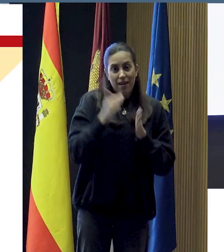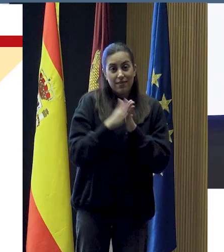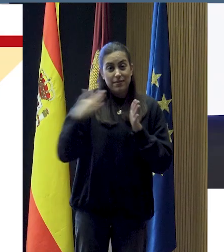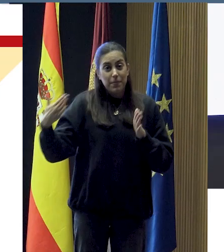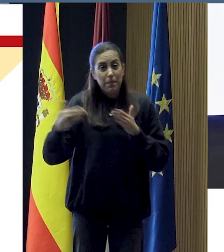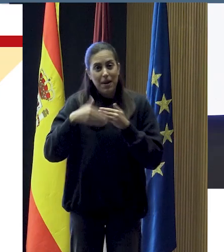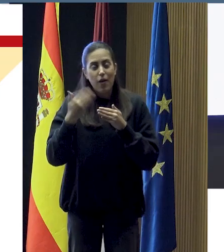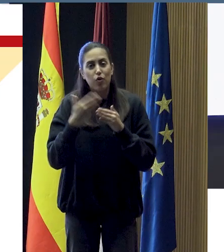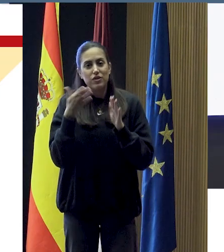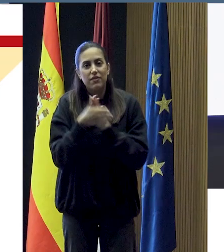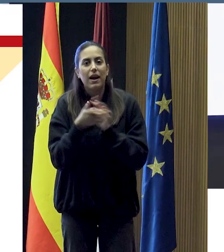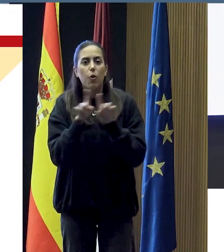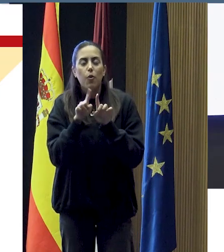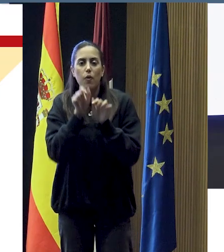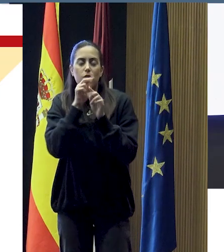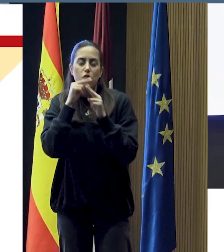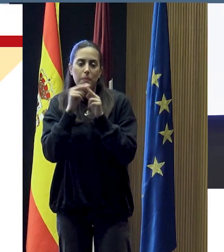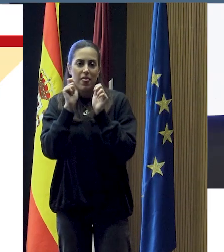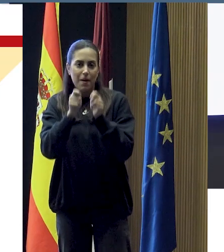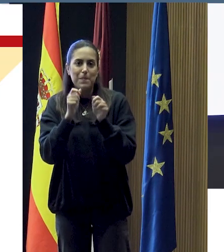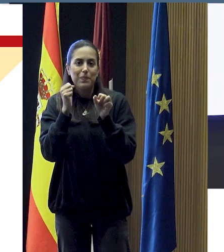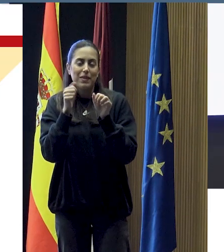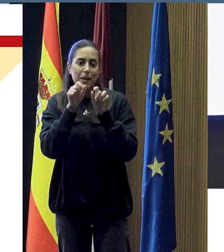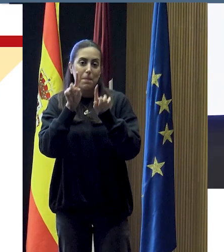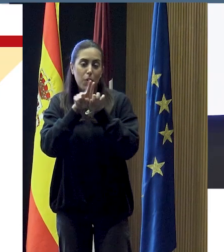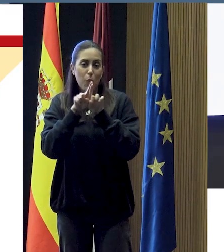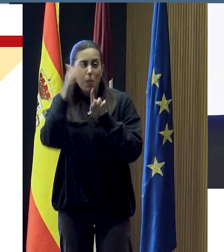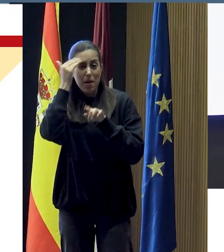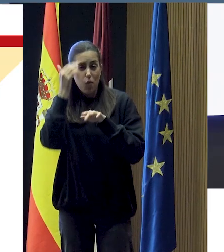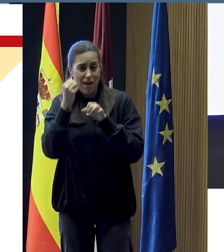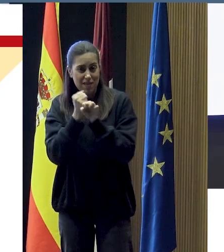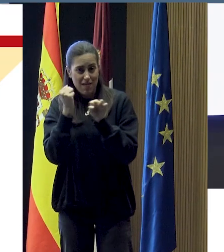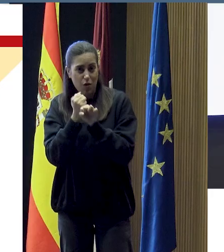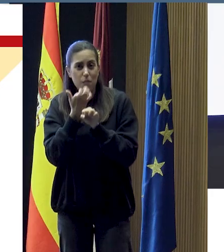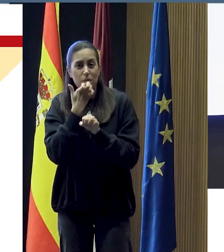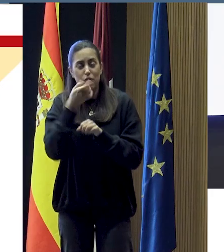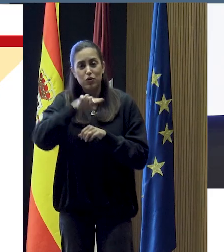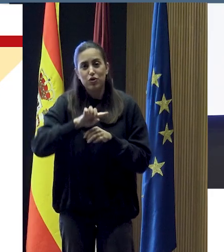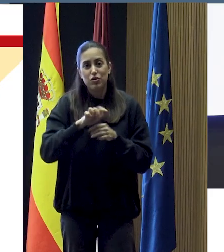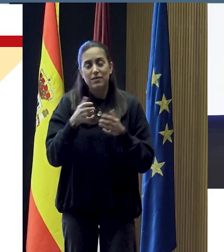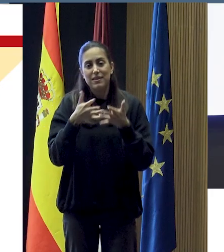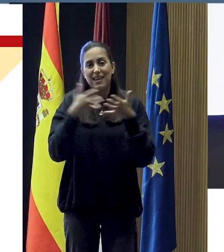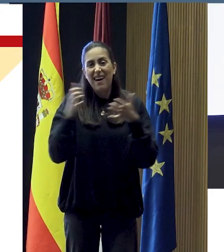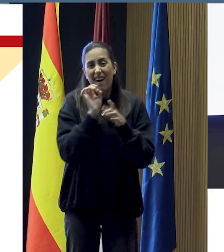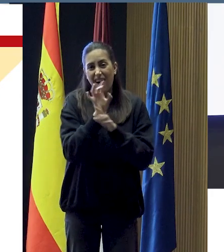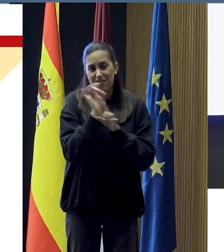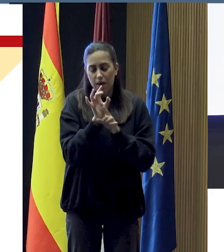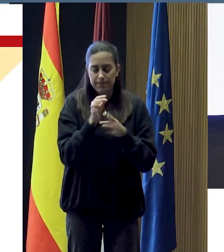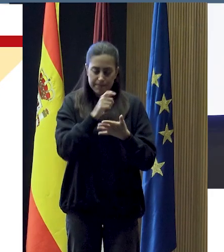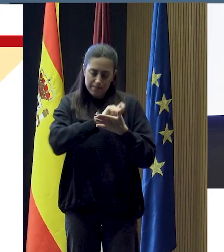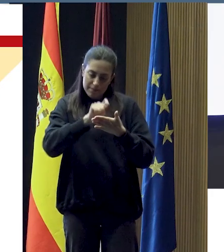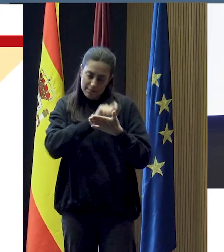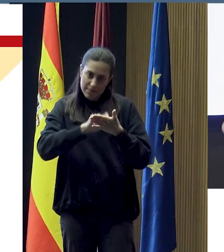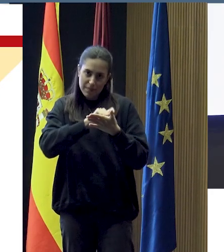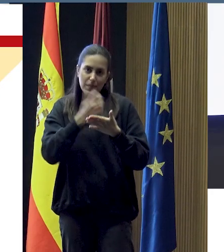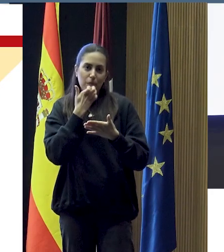lo que llamamos memoria de trabajo. Cuando nosotros tenemos que hacer una tarea, por ejemplo, escribir una carta, no tenemos que volver a